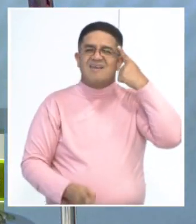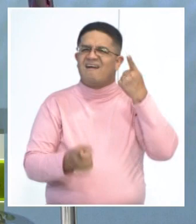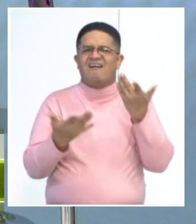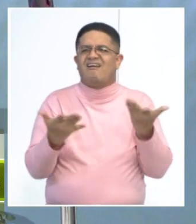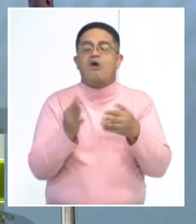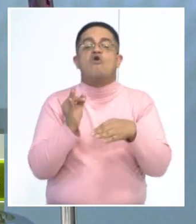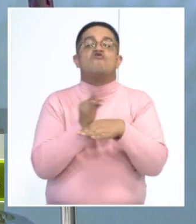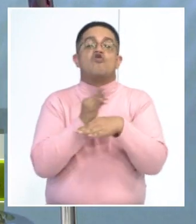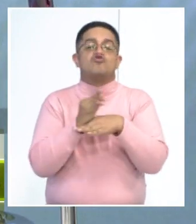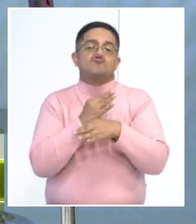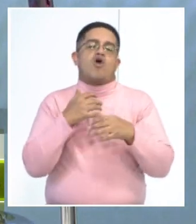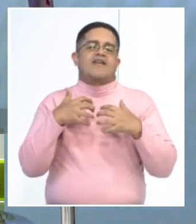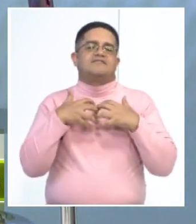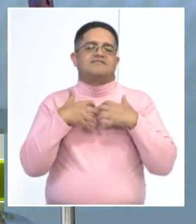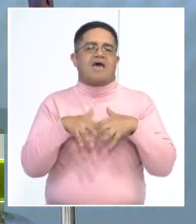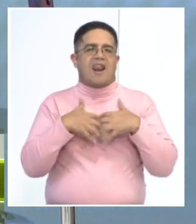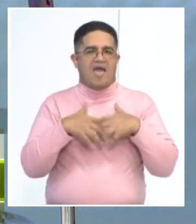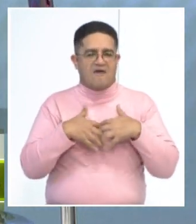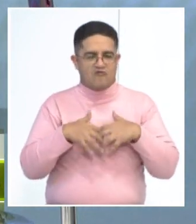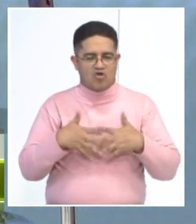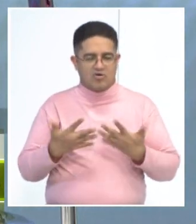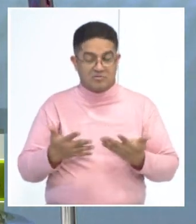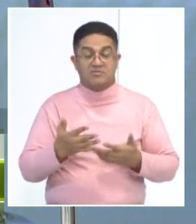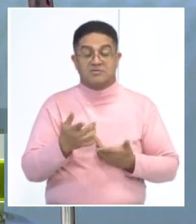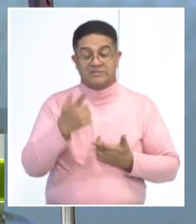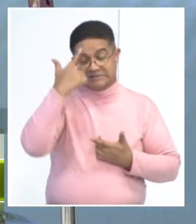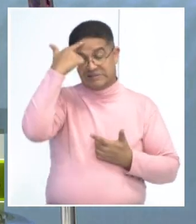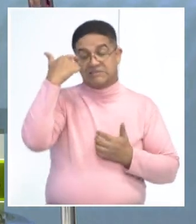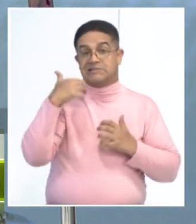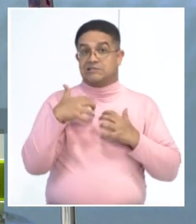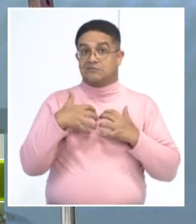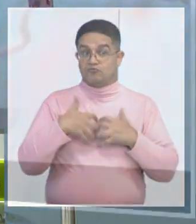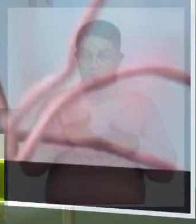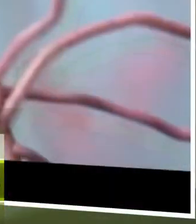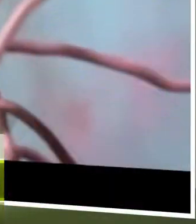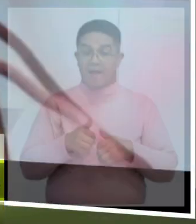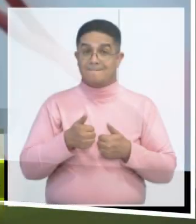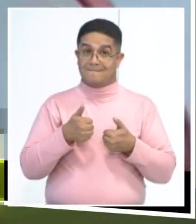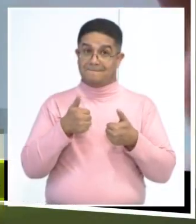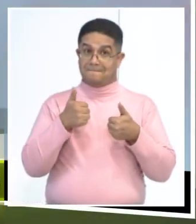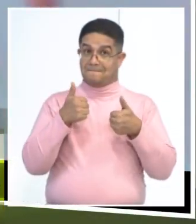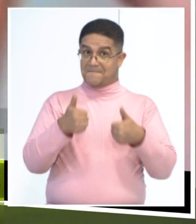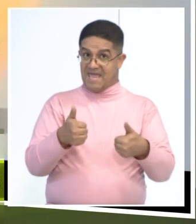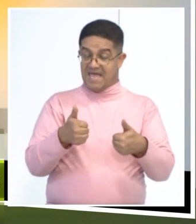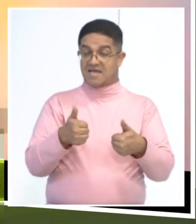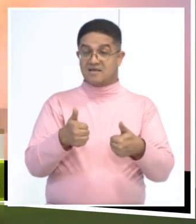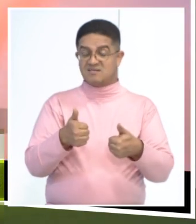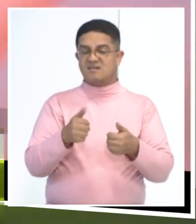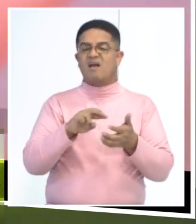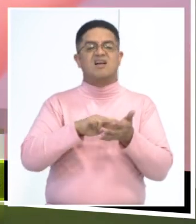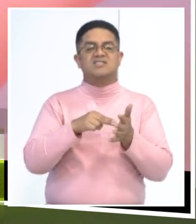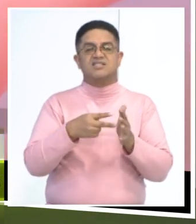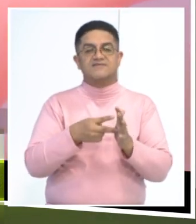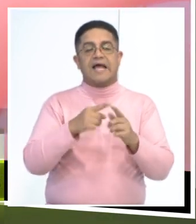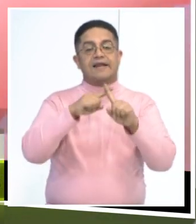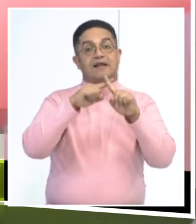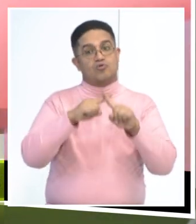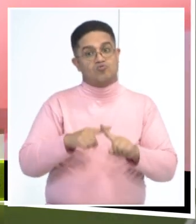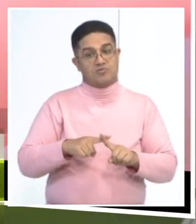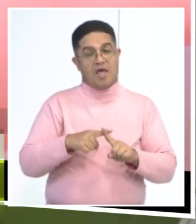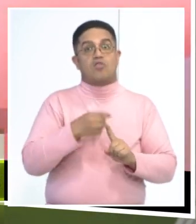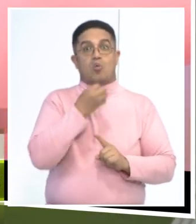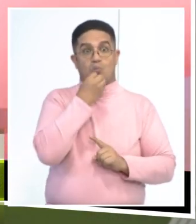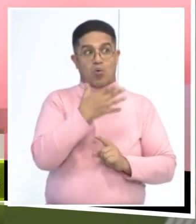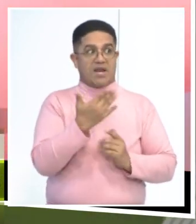funciones cerebrales. El buen funcionamiento de las estructuras cerebrales da como resultado buenas